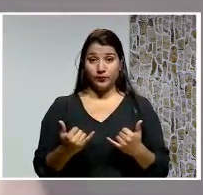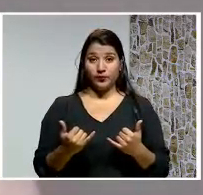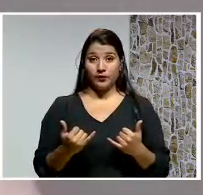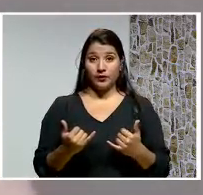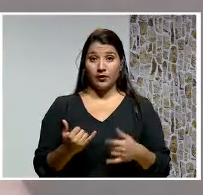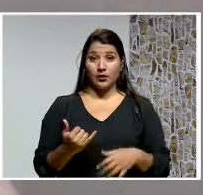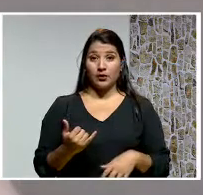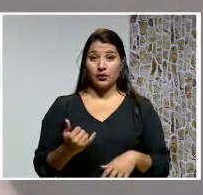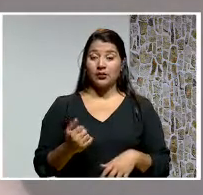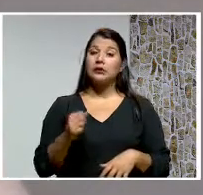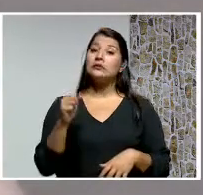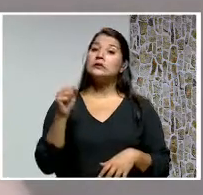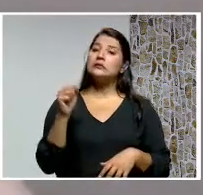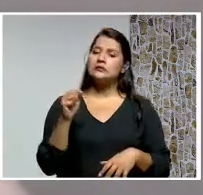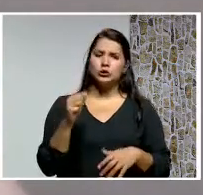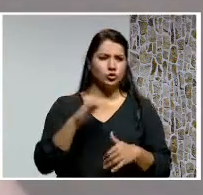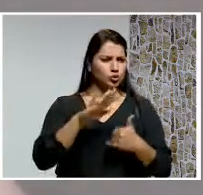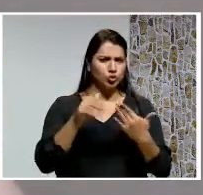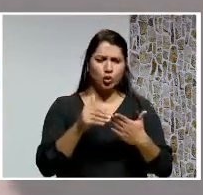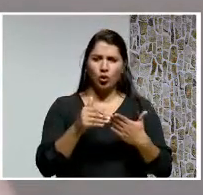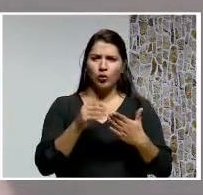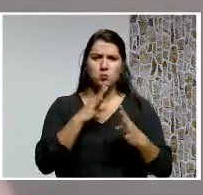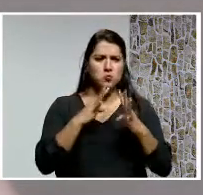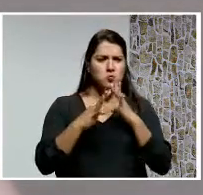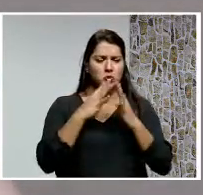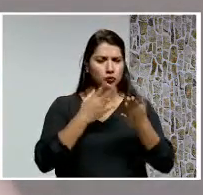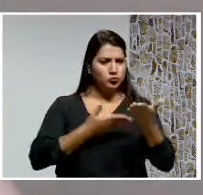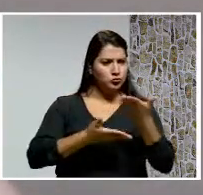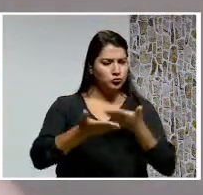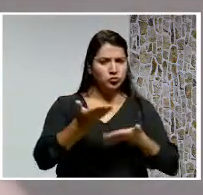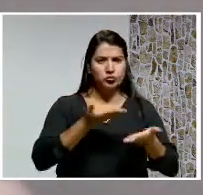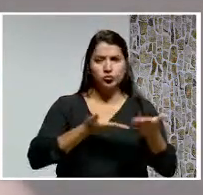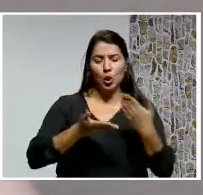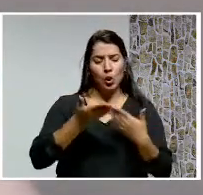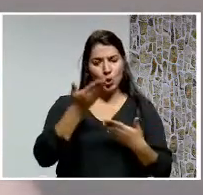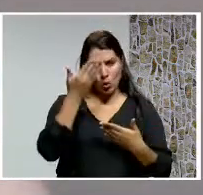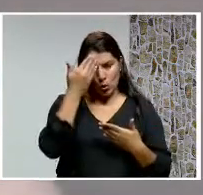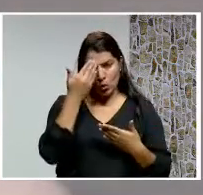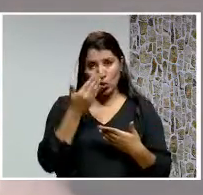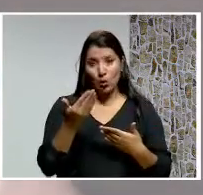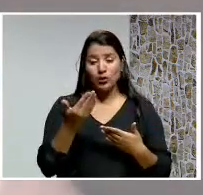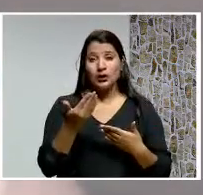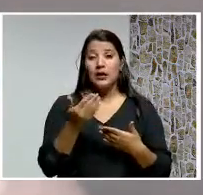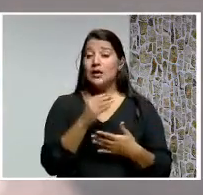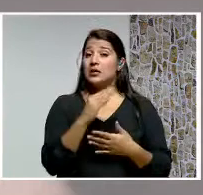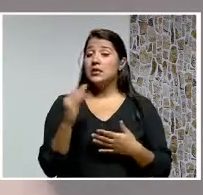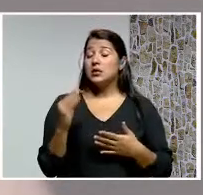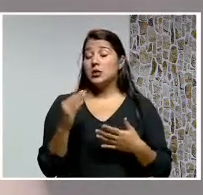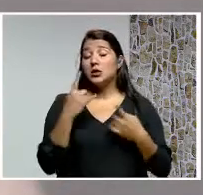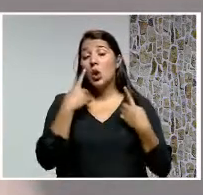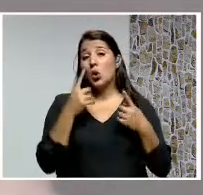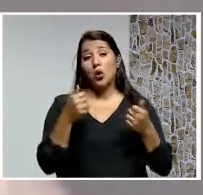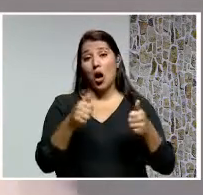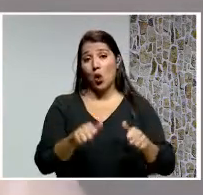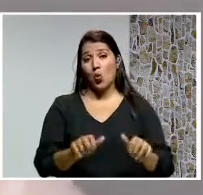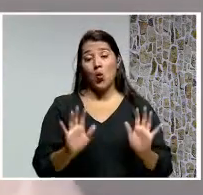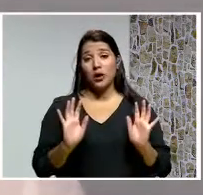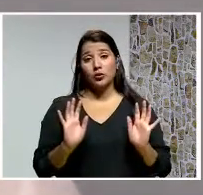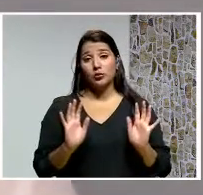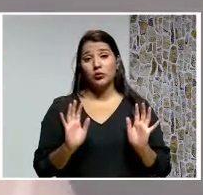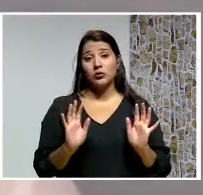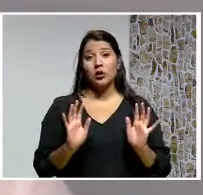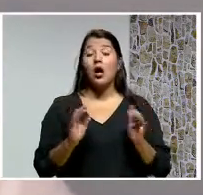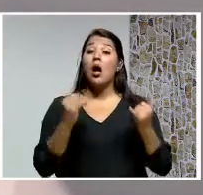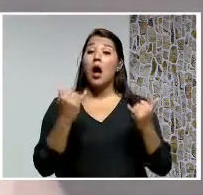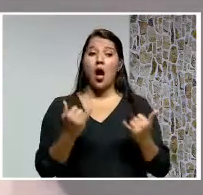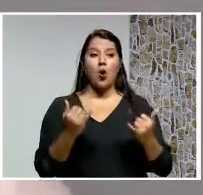Sí fue de manera cordial, cada una de las partes expuso su criterio y se llegaron a acuerdos. Hay requerimientos por